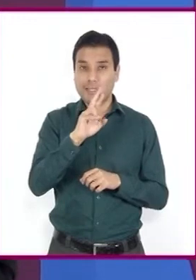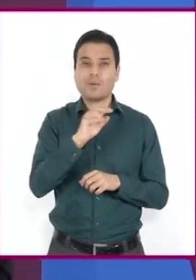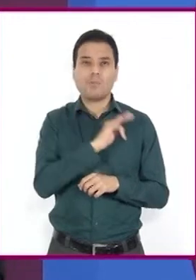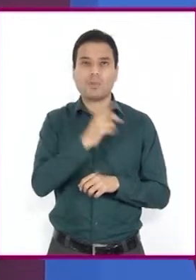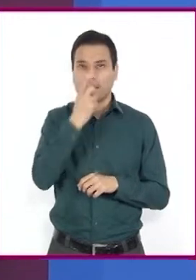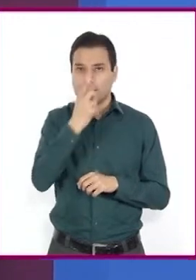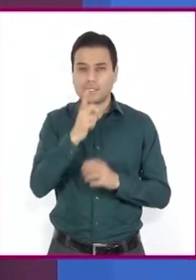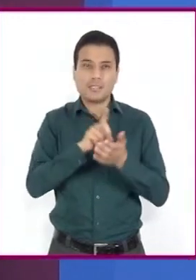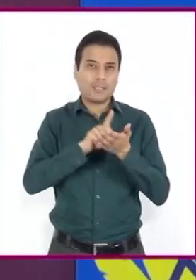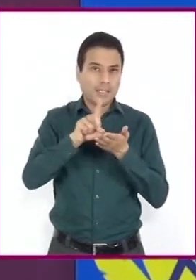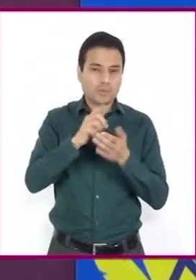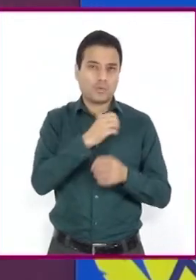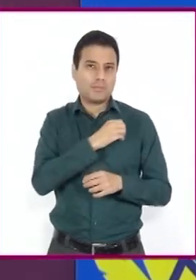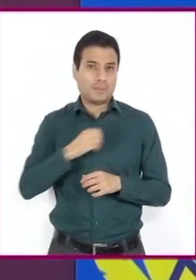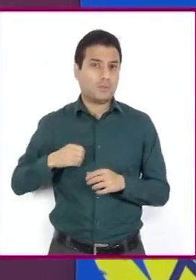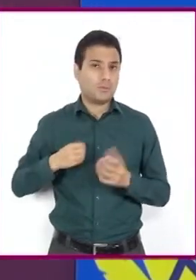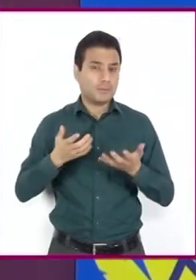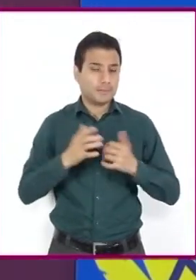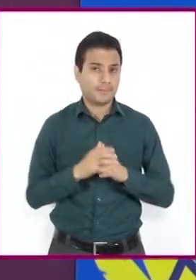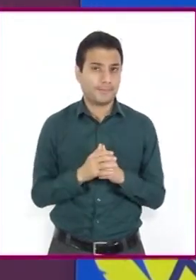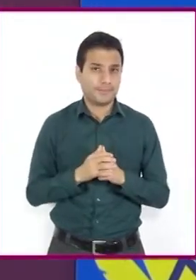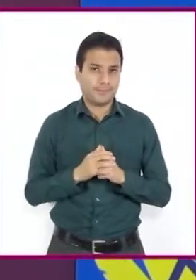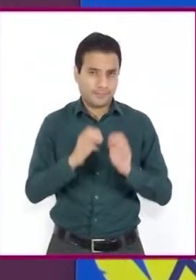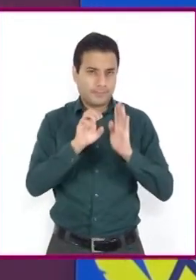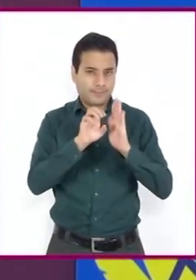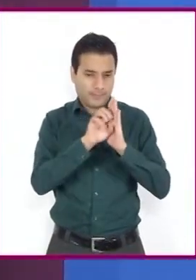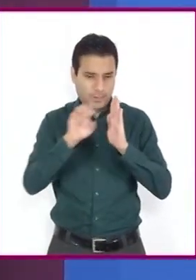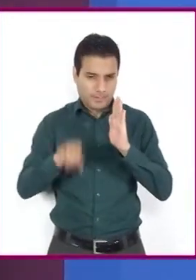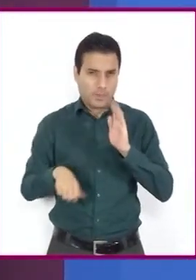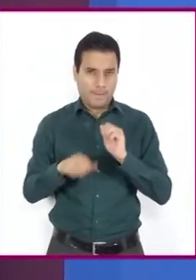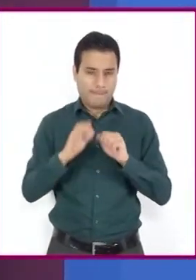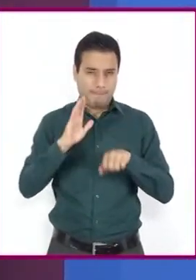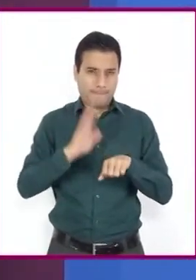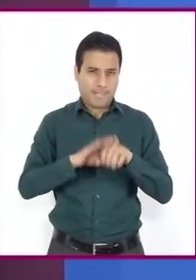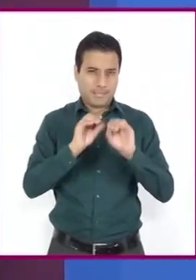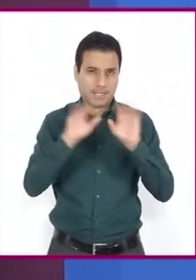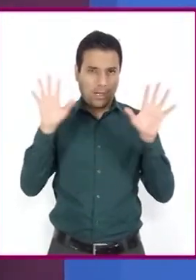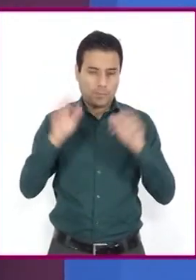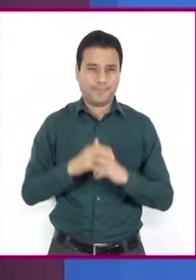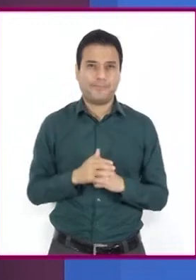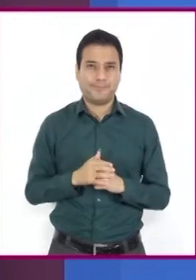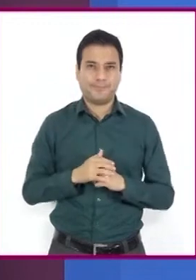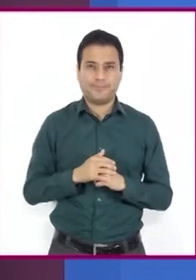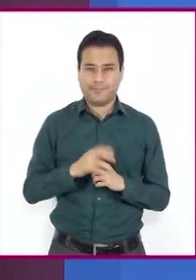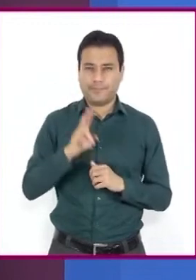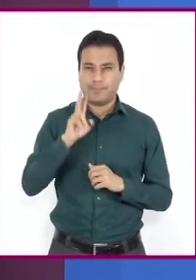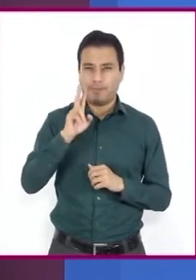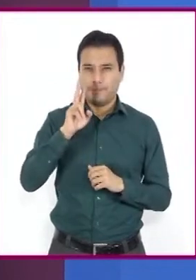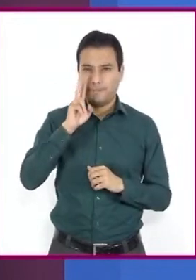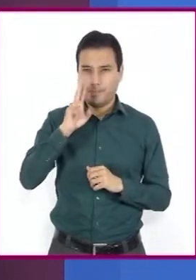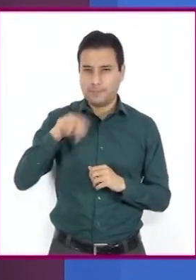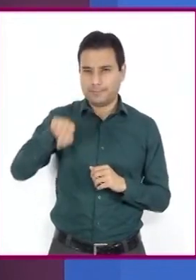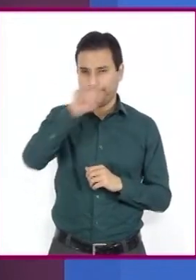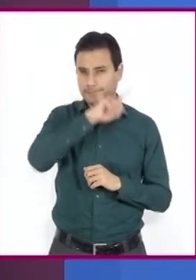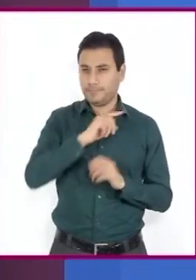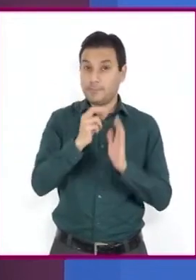derechos y obligaciones. Para que quede mejor entendido este aspecto, los invito a que identifiquen a las siguientes reglas los verbos